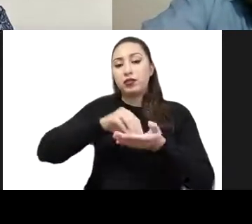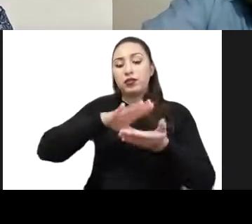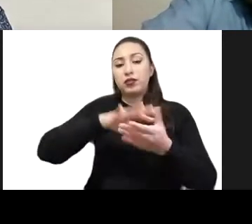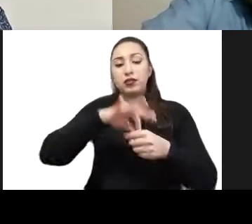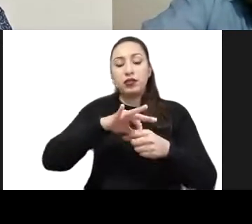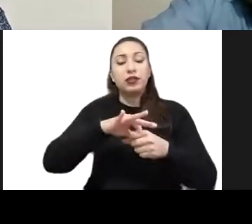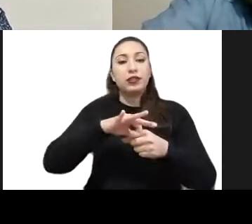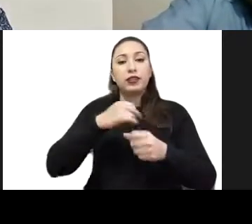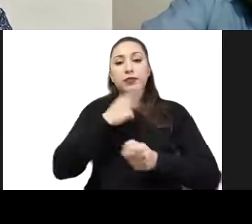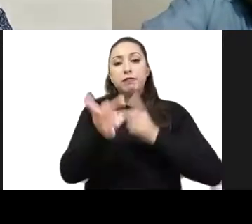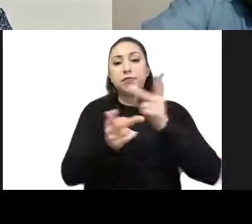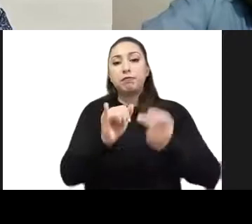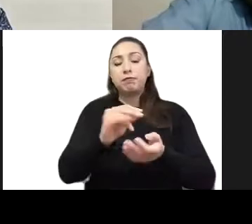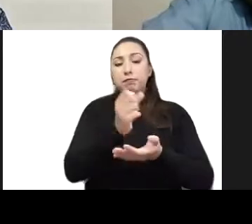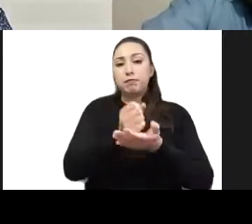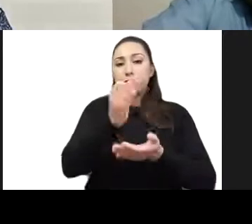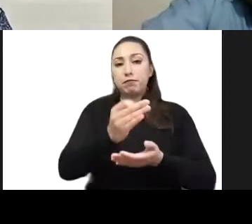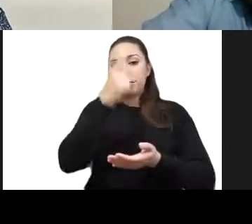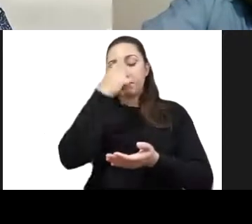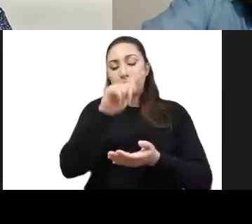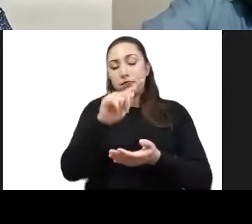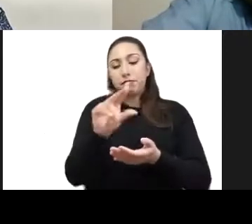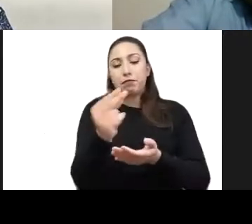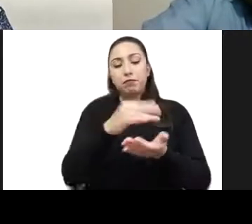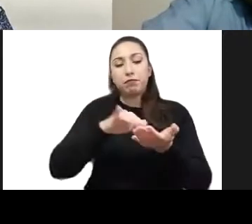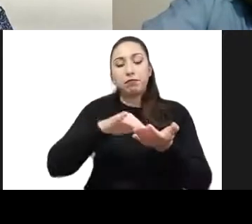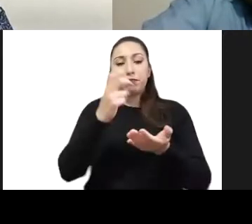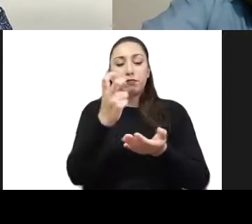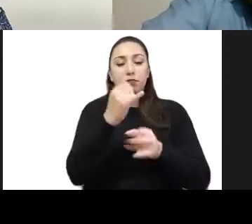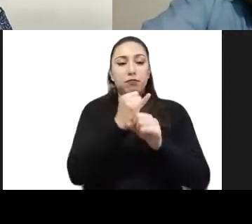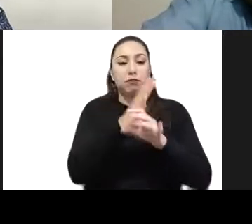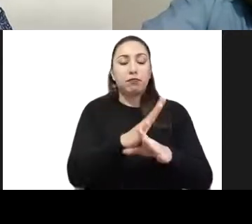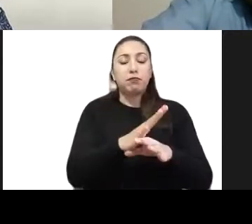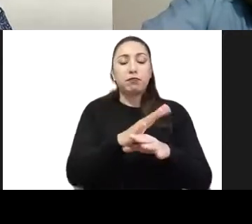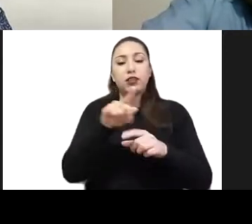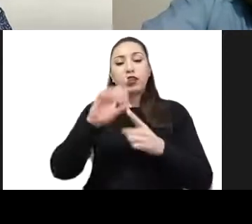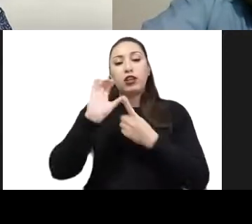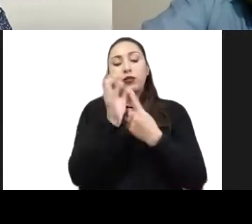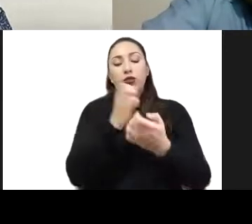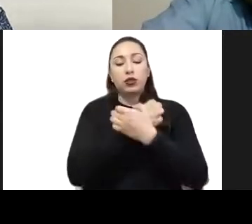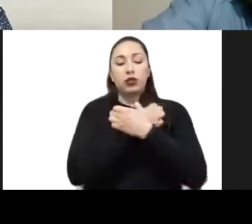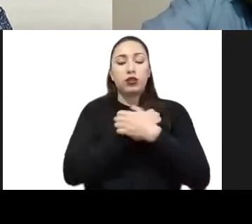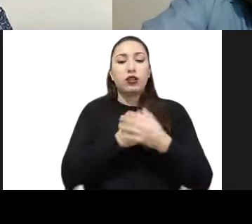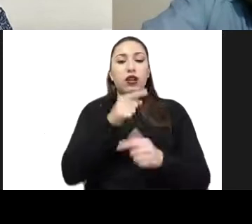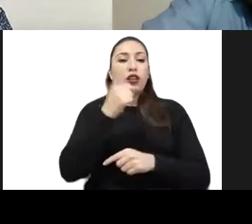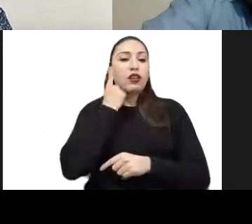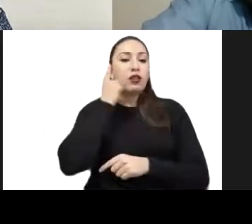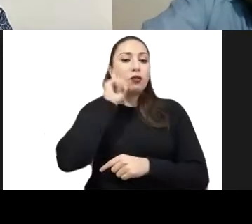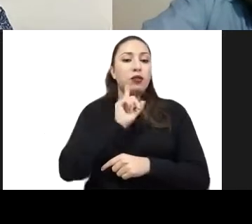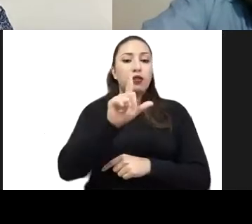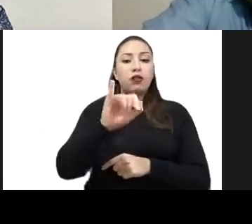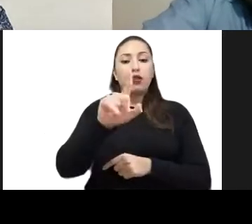de dispensarse la lectura del informe del primer receso del tercer año del ejercicio de la Comisión de Educación. Diputada Lilia María Sarmiento